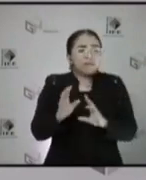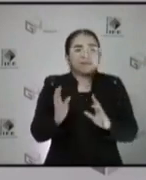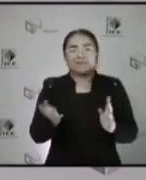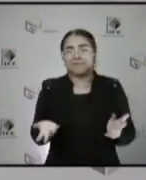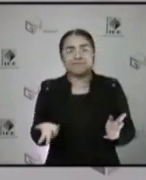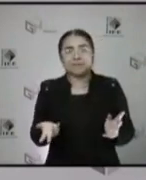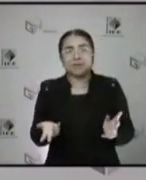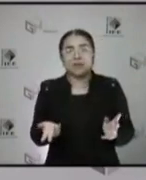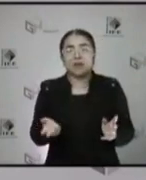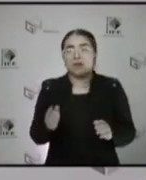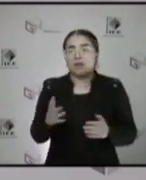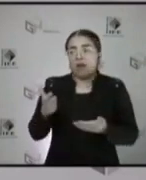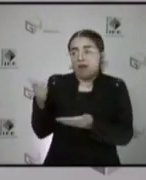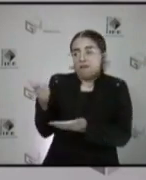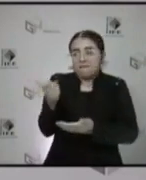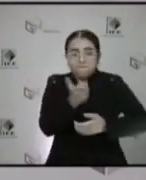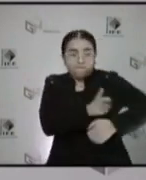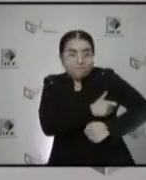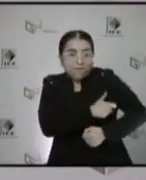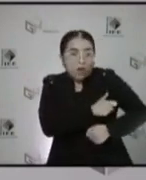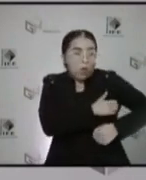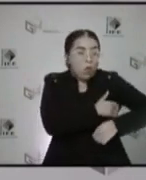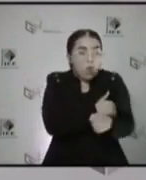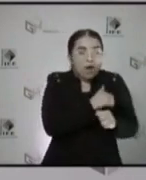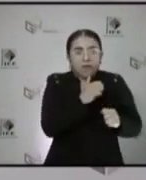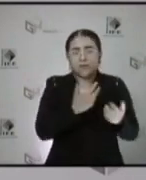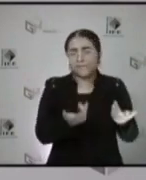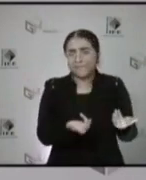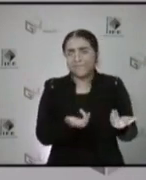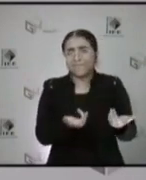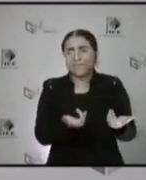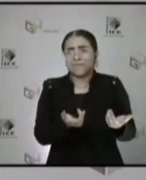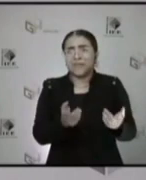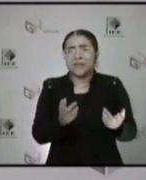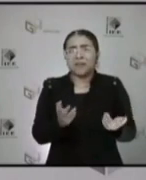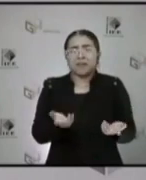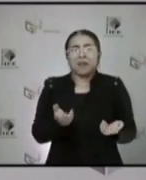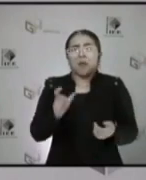ya que se fueron con las manos llenas? ¿De qué sirve saberlo